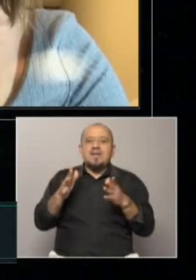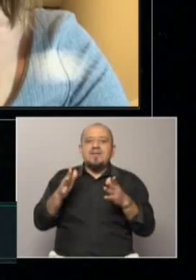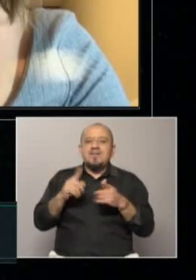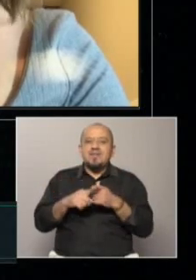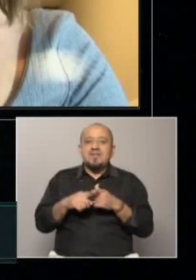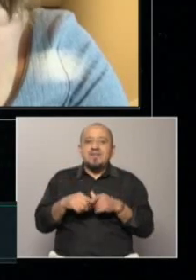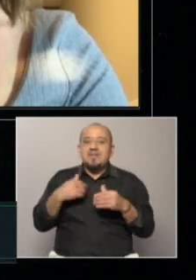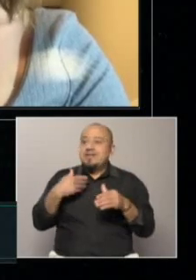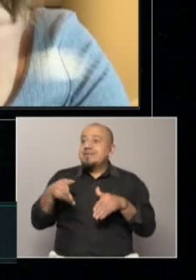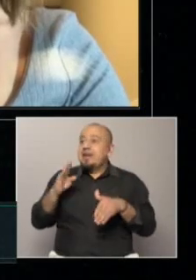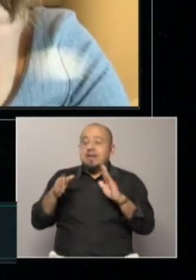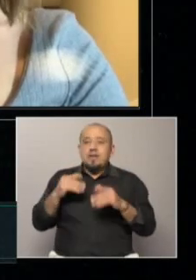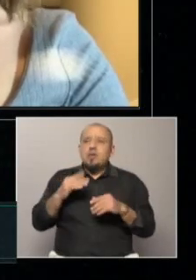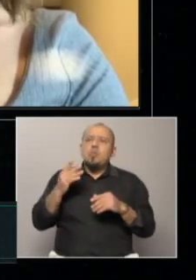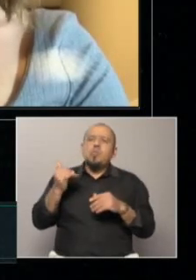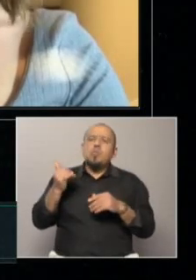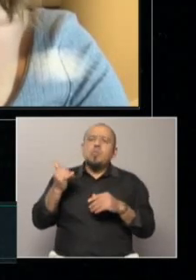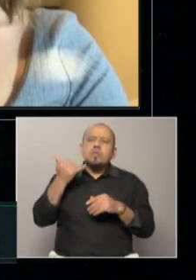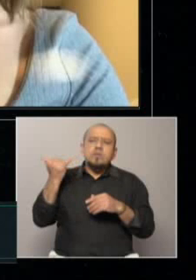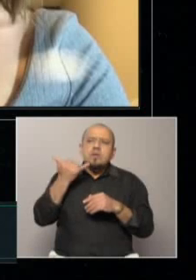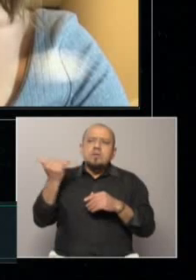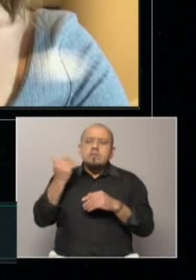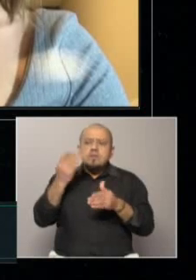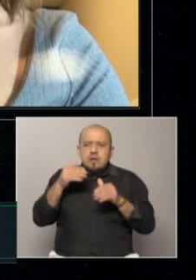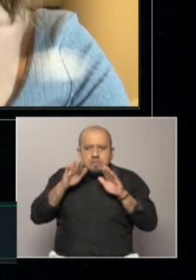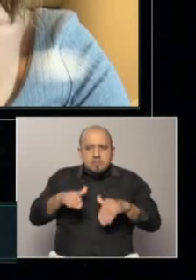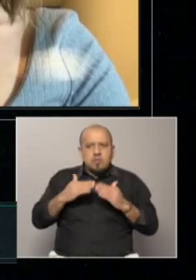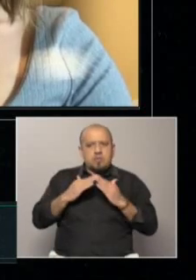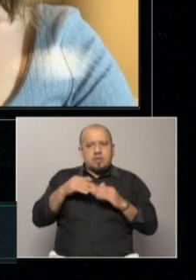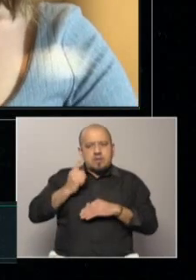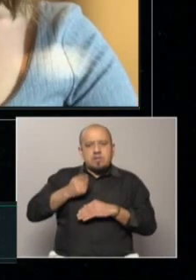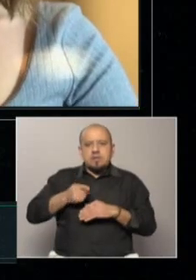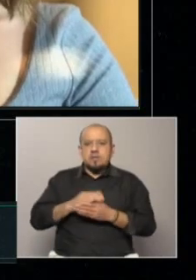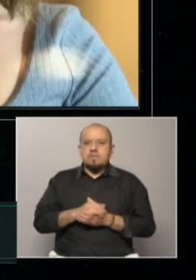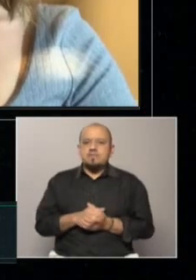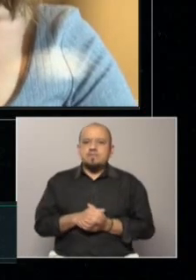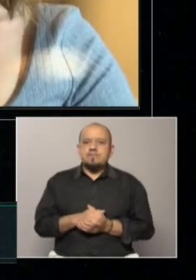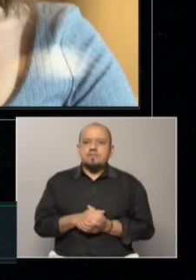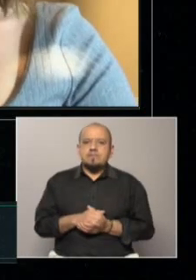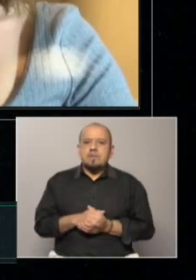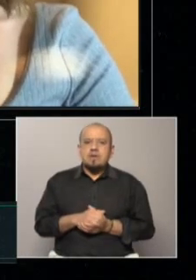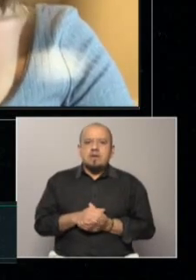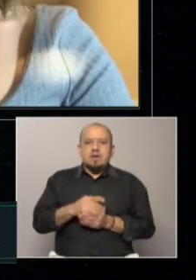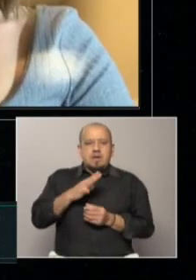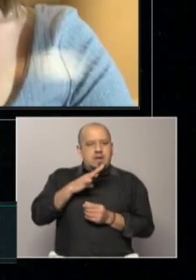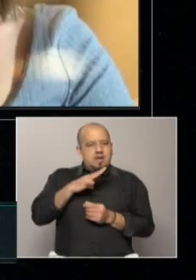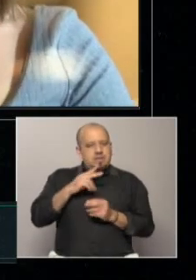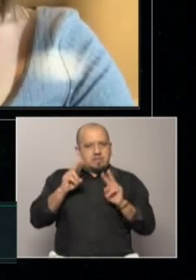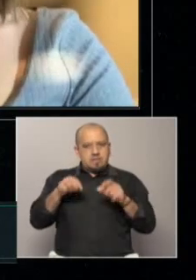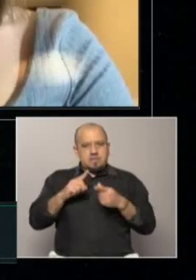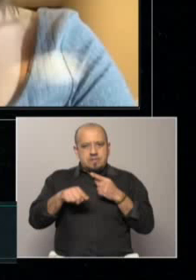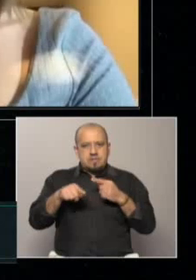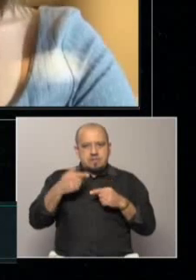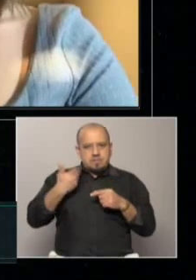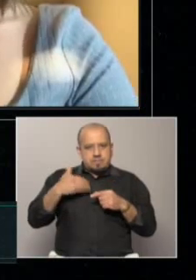afuera. Salir en algún momento. ¿Hace cuánto que están en cuarentena, Luciana? Mira, hay un poco una distorsión en realidad de lo que pasa en